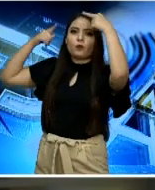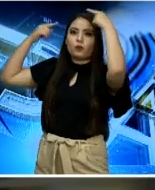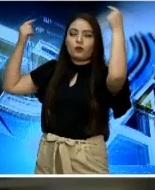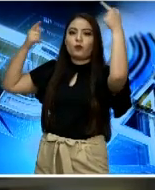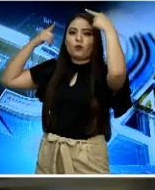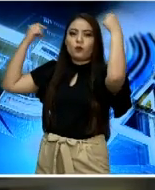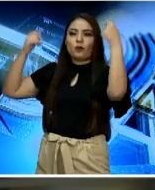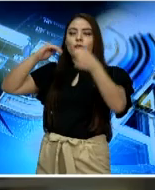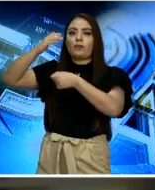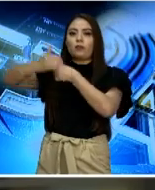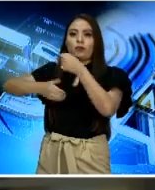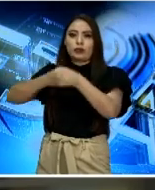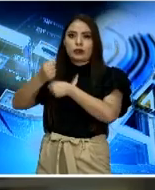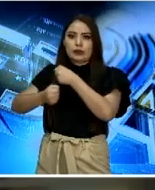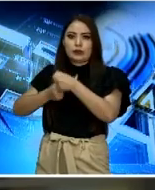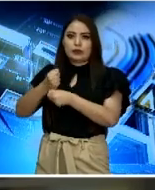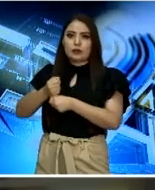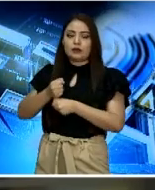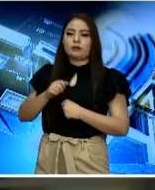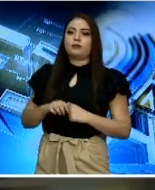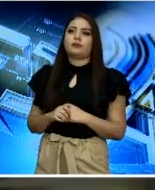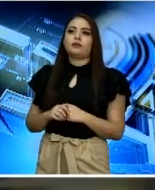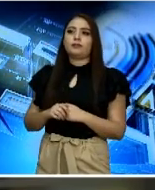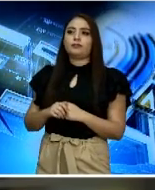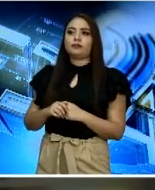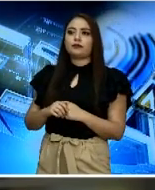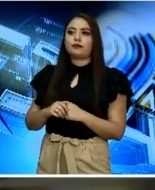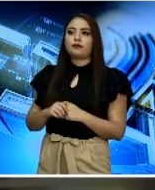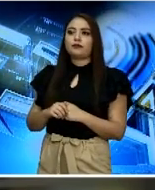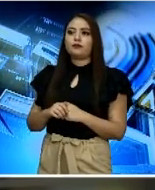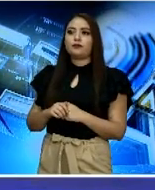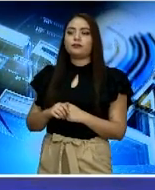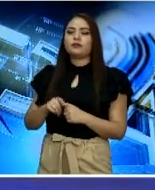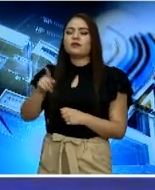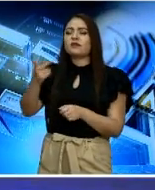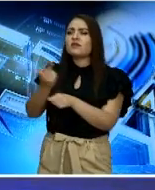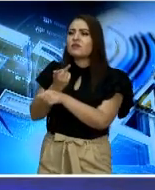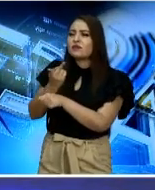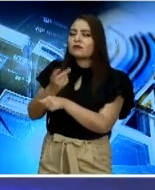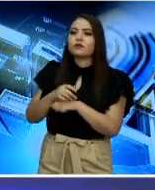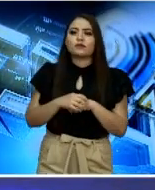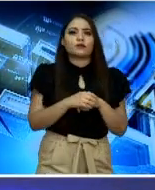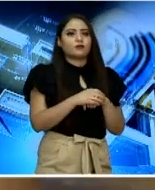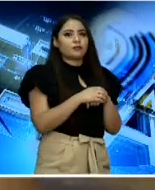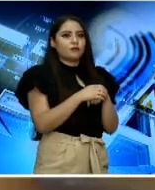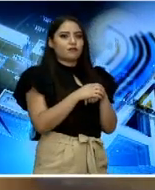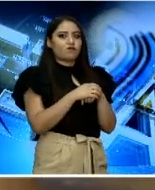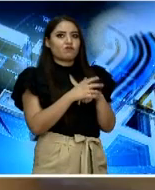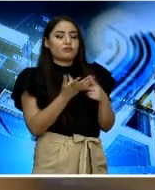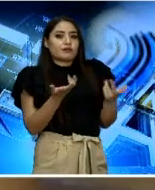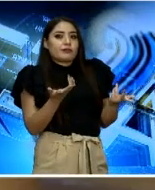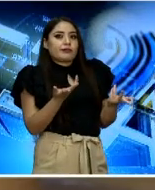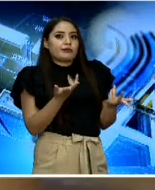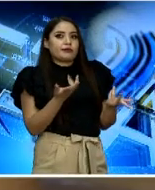este ciclo escolar. ¿Qué ocurrió, Valeria? Pues la